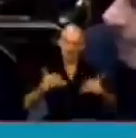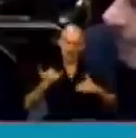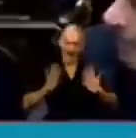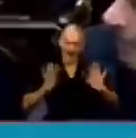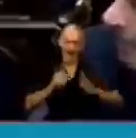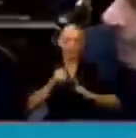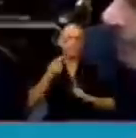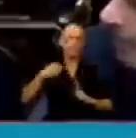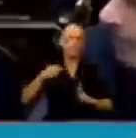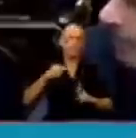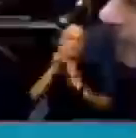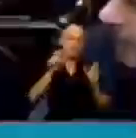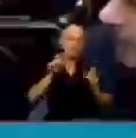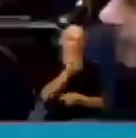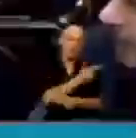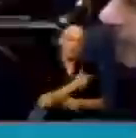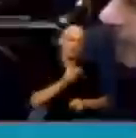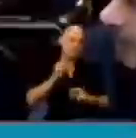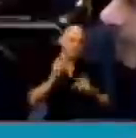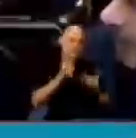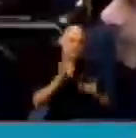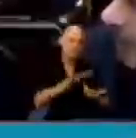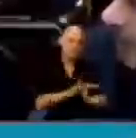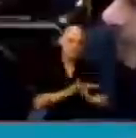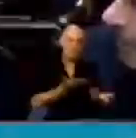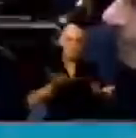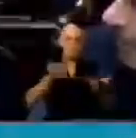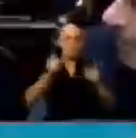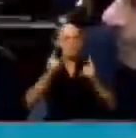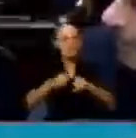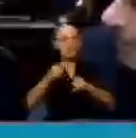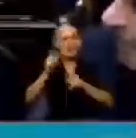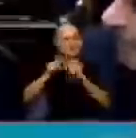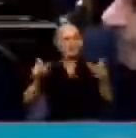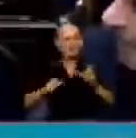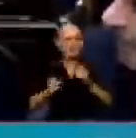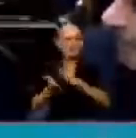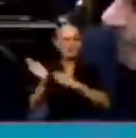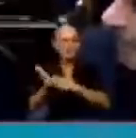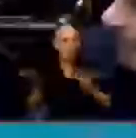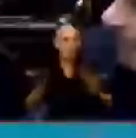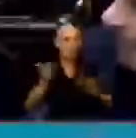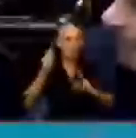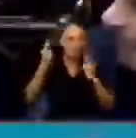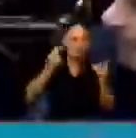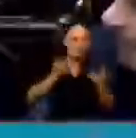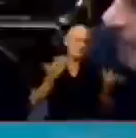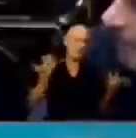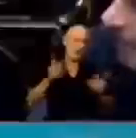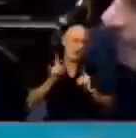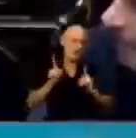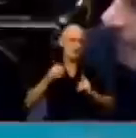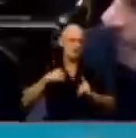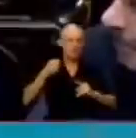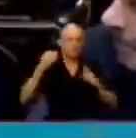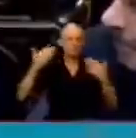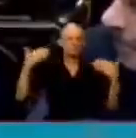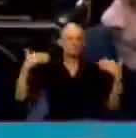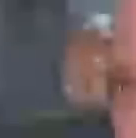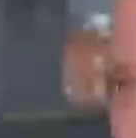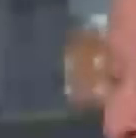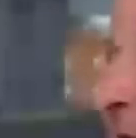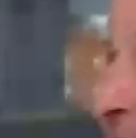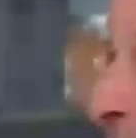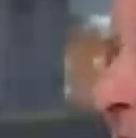chapa carísima porque tiene la protección. Bueno, lo que yo te digo es que es compleja que la Argentina. Tiene que haber un arreglo general de todos los